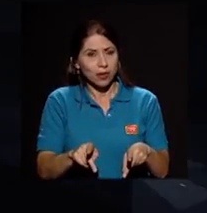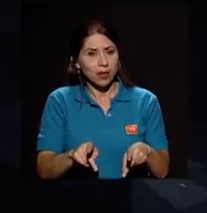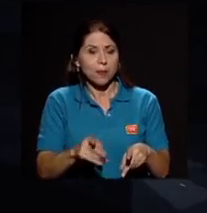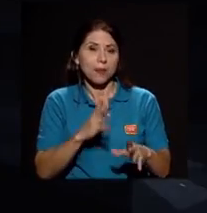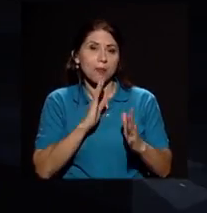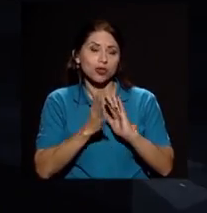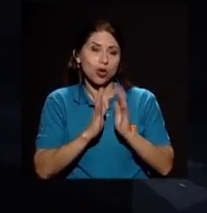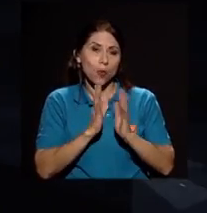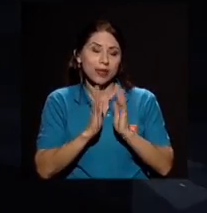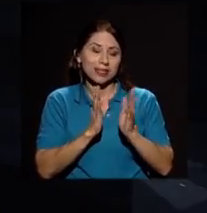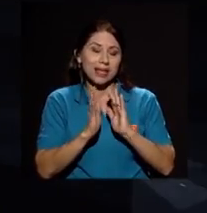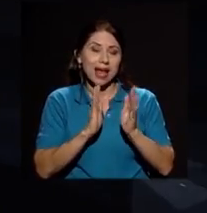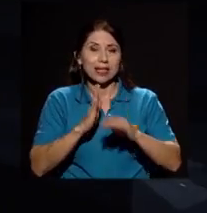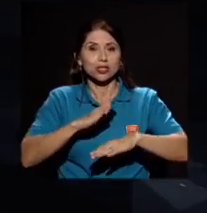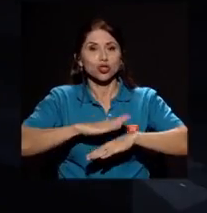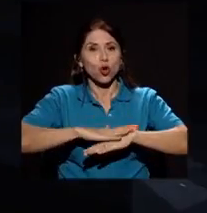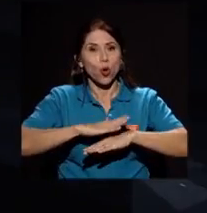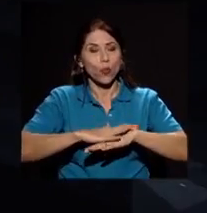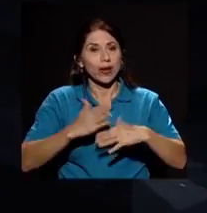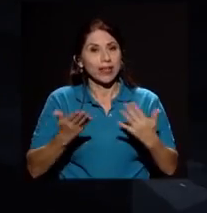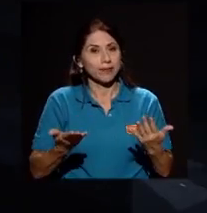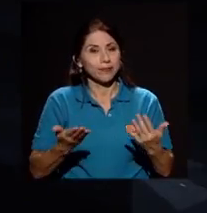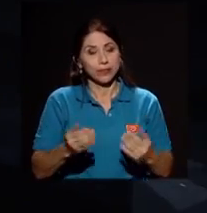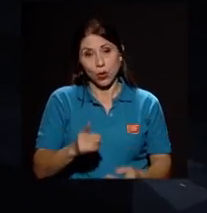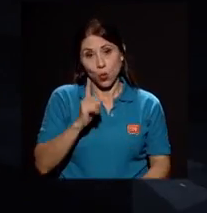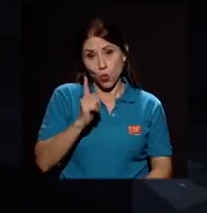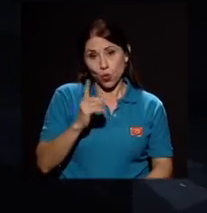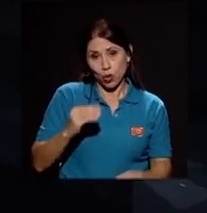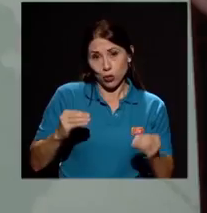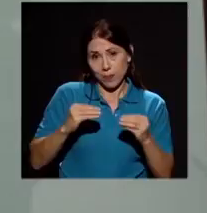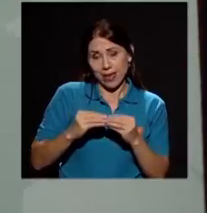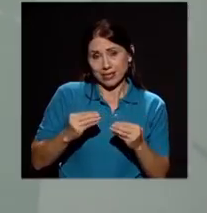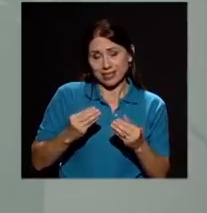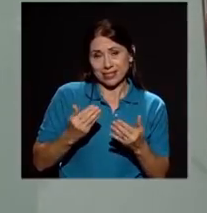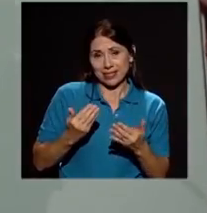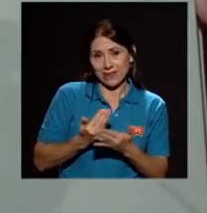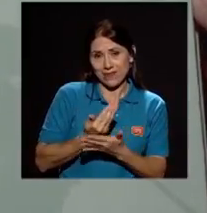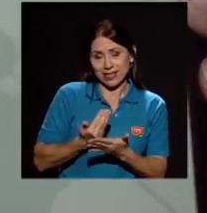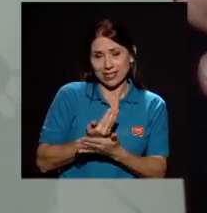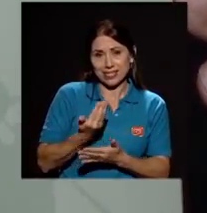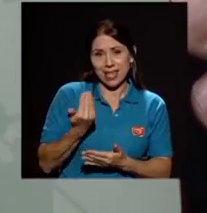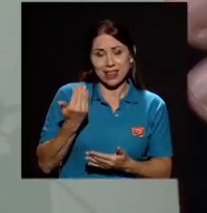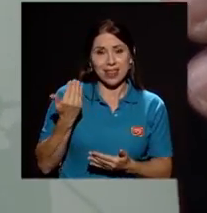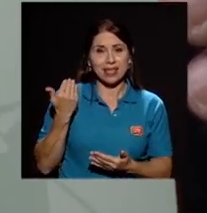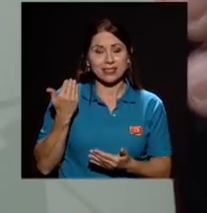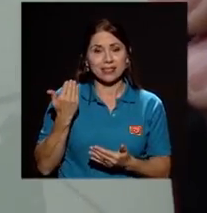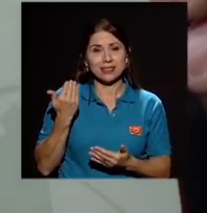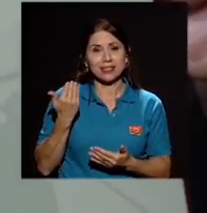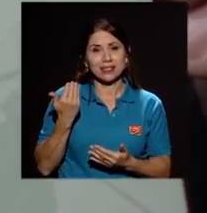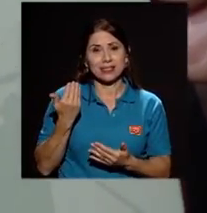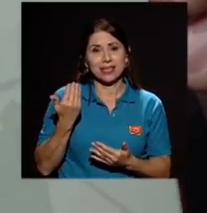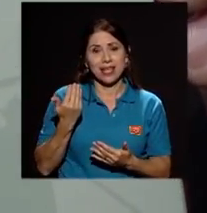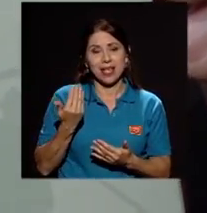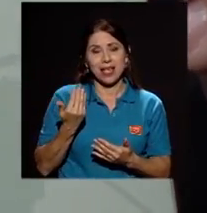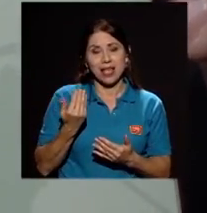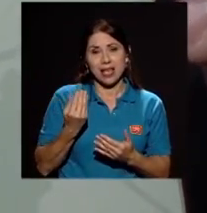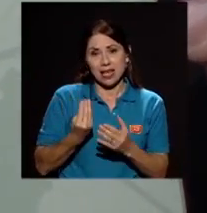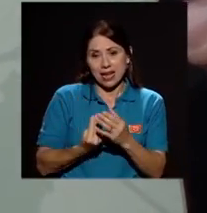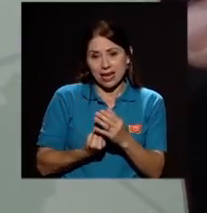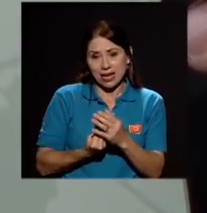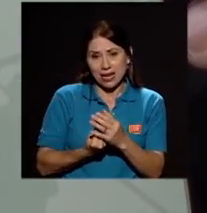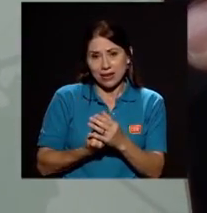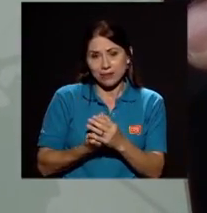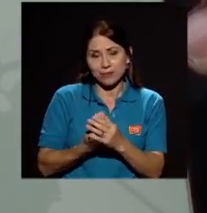conversar sobre uno de los más recientes una de las más recientes criaturas del intelecto